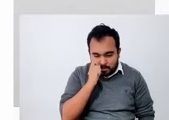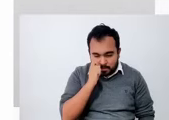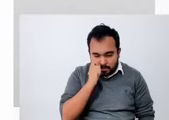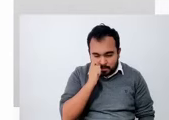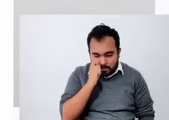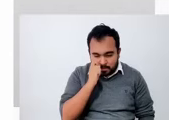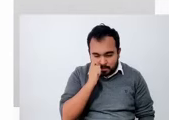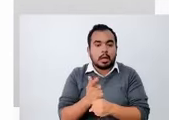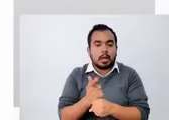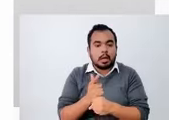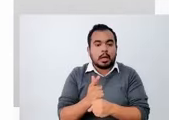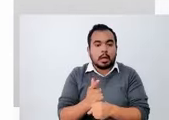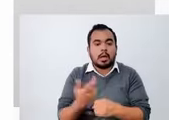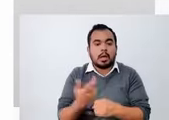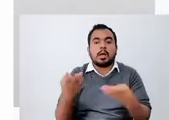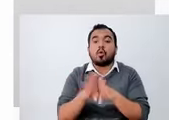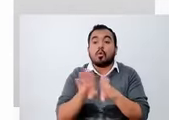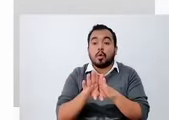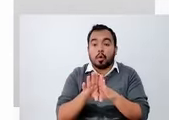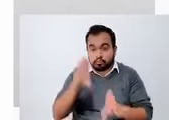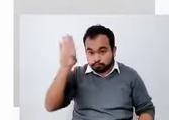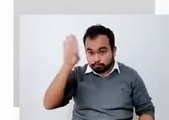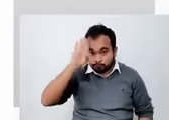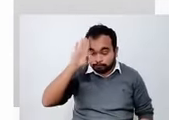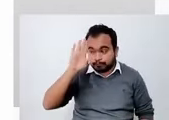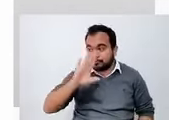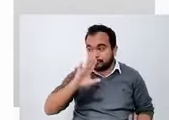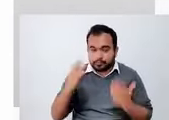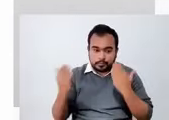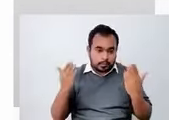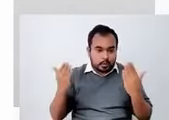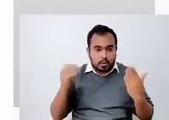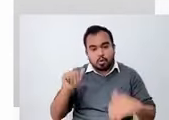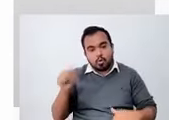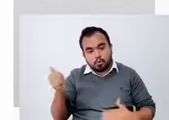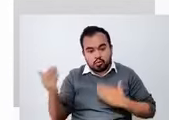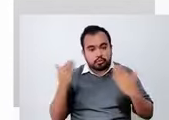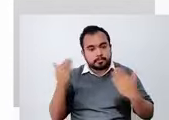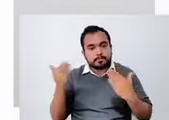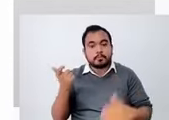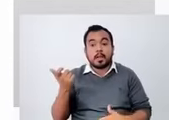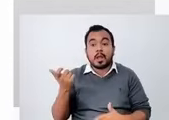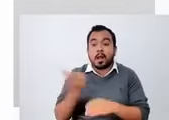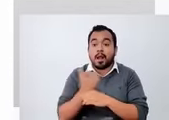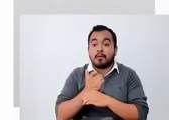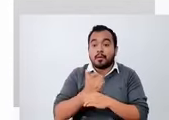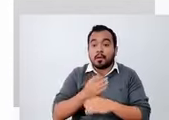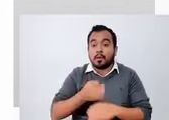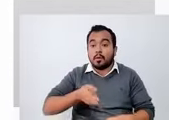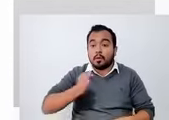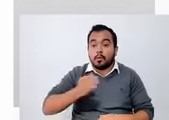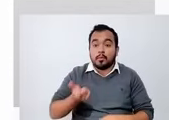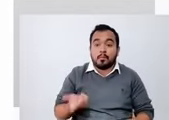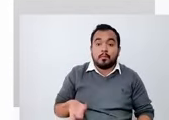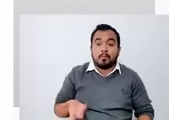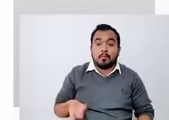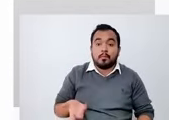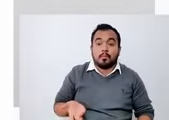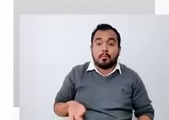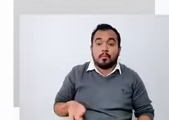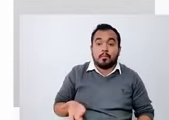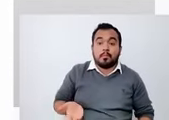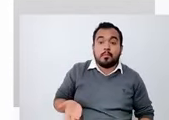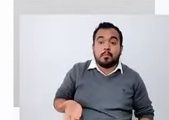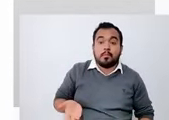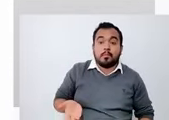magnitud cuando varía otra. Sube el precio del café, ¿cuánta gente se pasa al té? Sube el precio del tabaco, ¿cuánta gente deja de